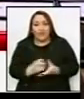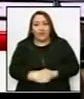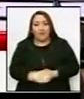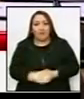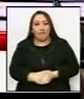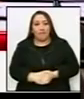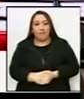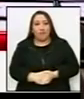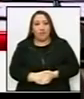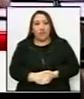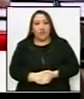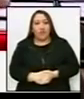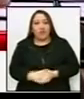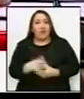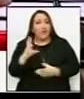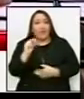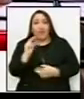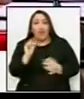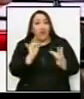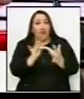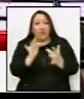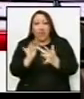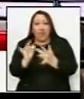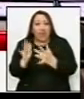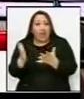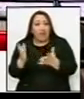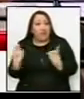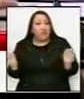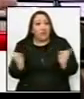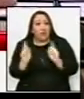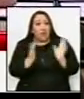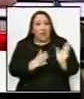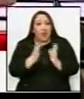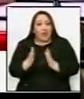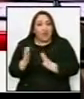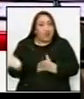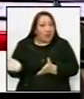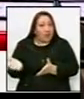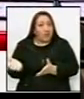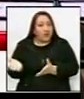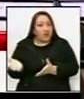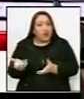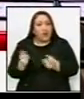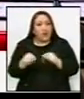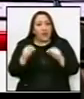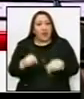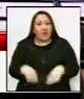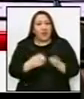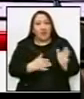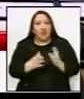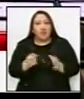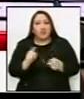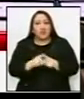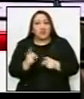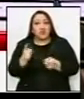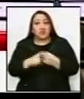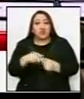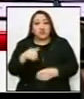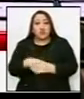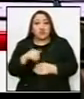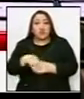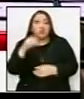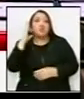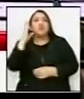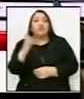juicio de que no coordinaban, de que no planificaban, cuando aquí estaban planificando incluso las elecciones a